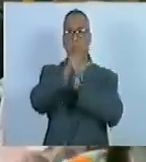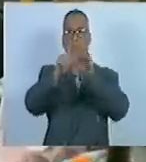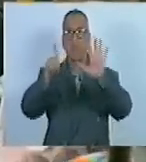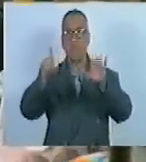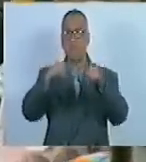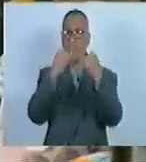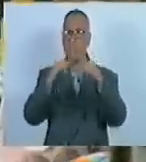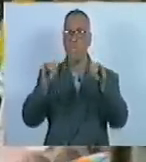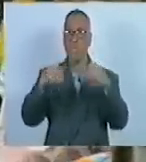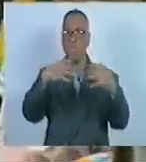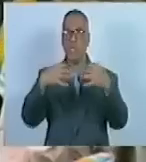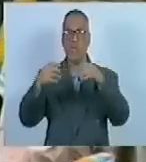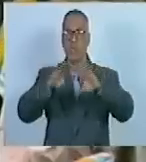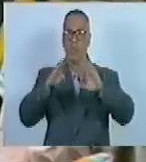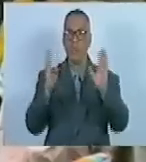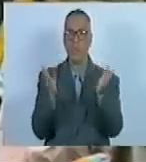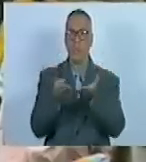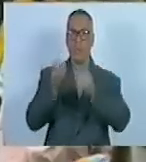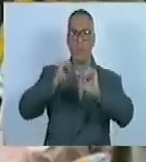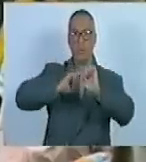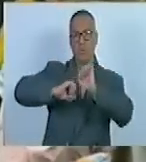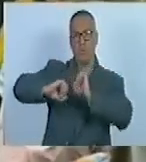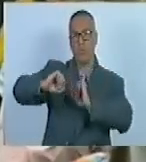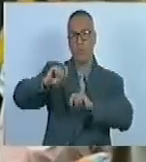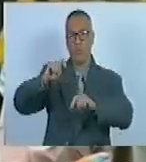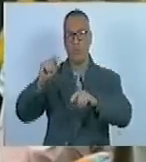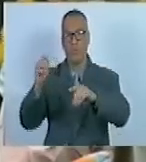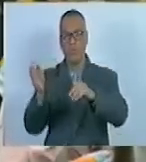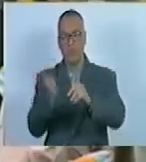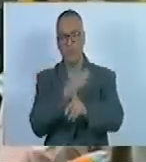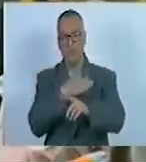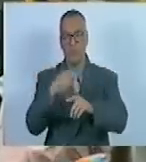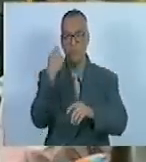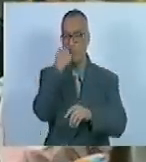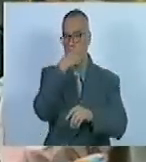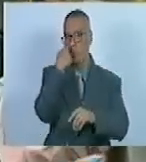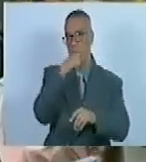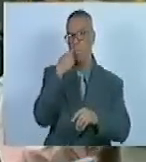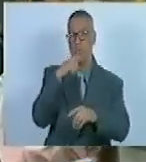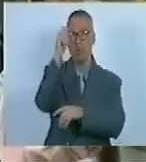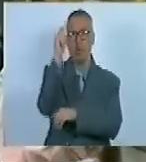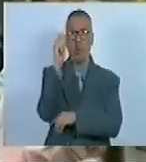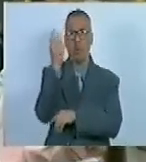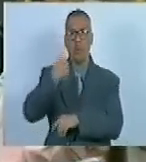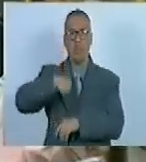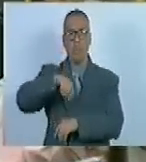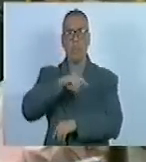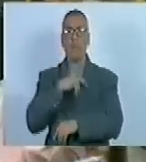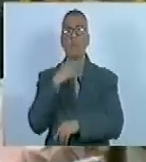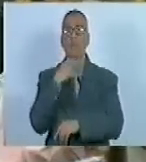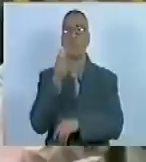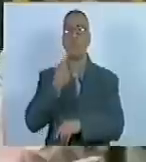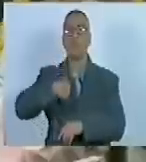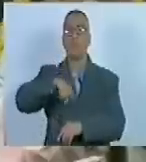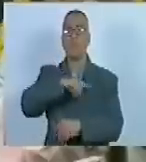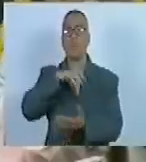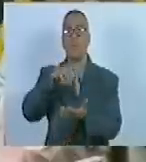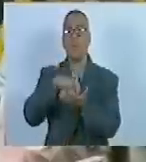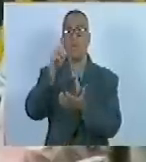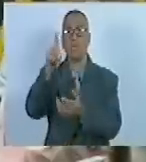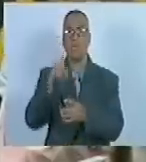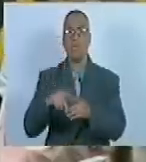de la lucha mundial contra el tráfico de drogas. Y como parlamentario quería elevar la voz desde nuestro parlamento de